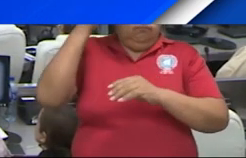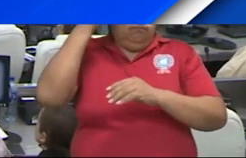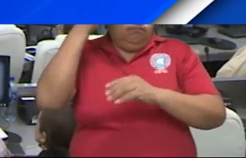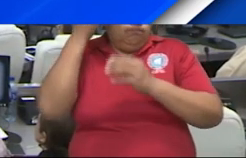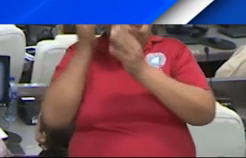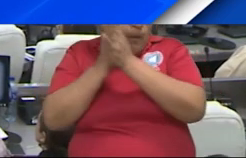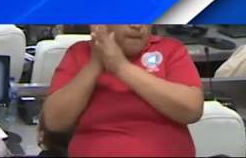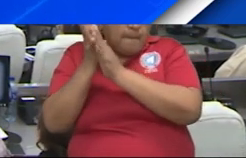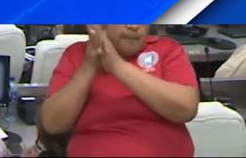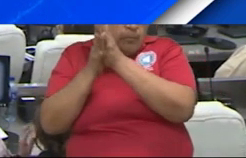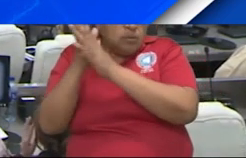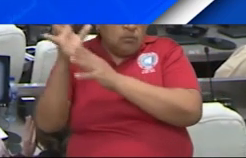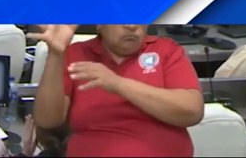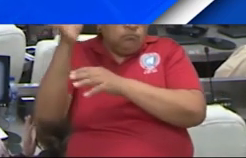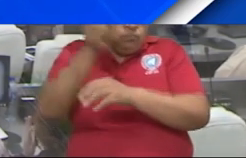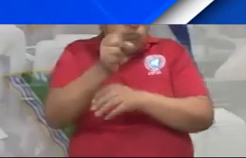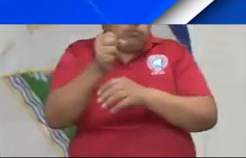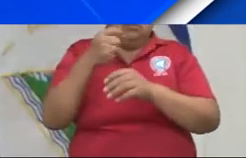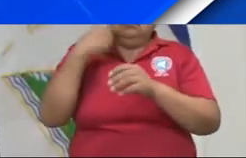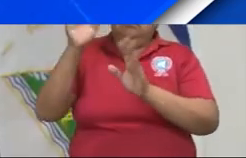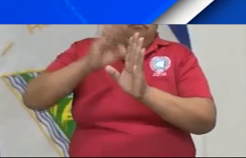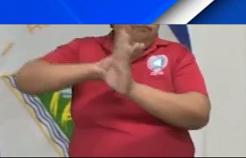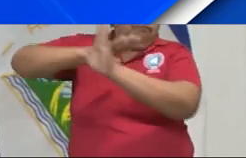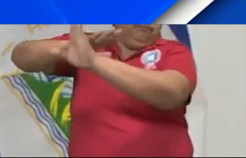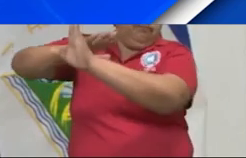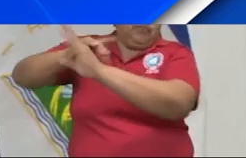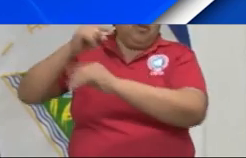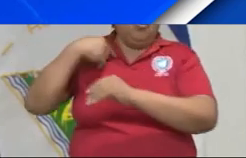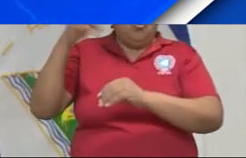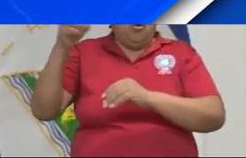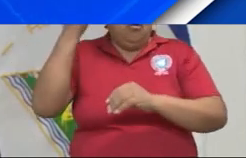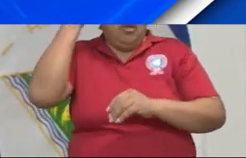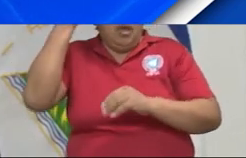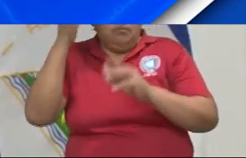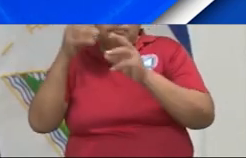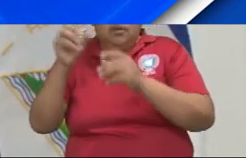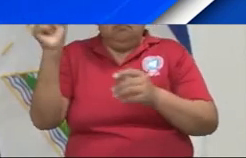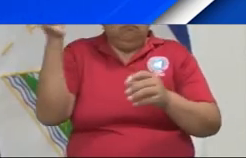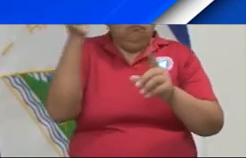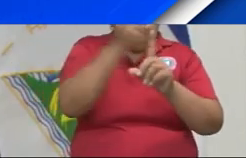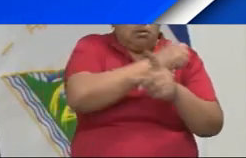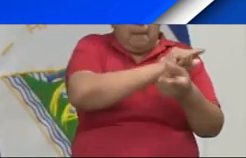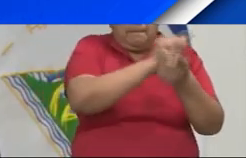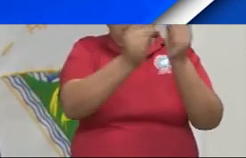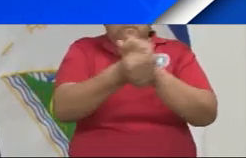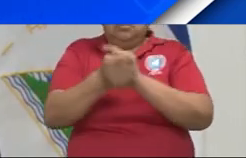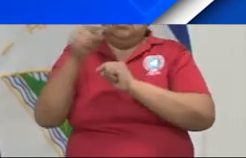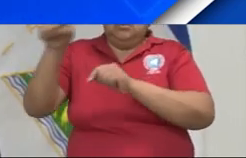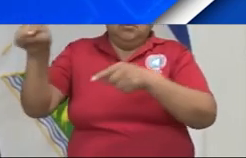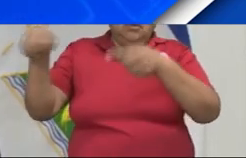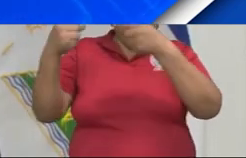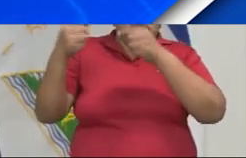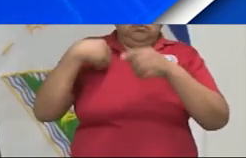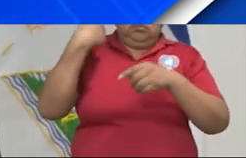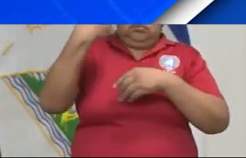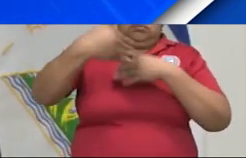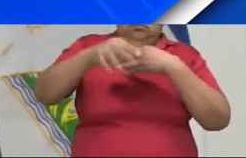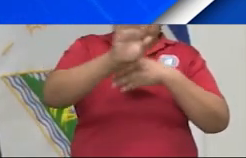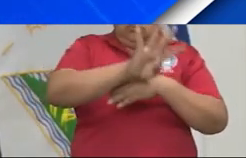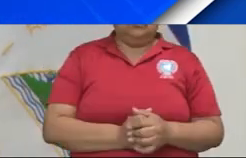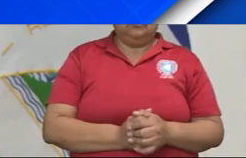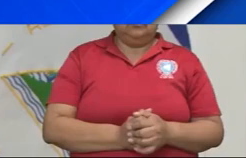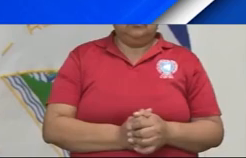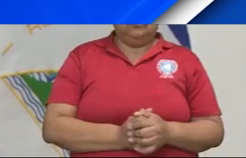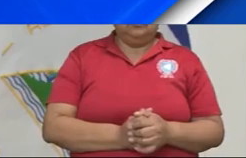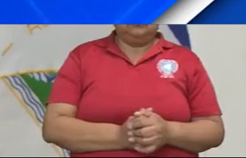conspiraciones y complots y los diseños de golpes de los enemigos durante estos 44 años de